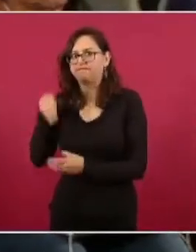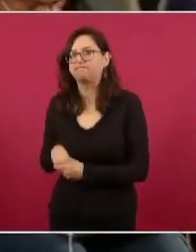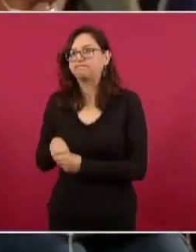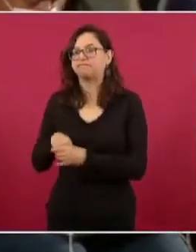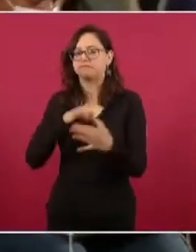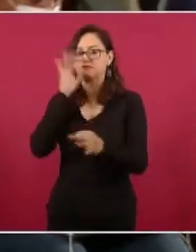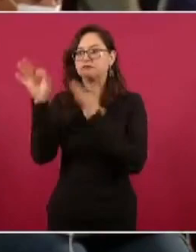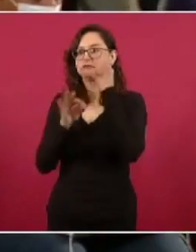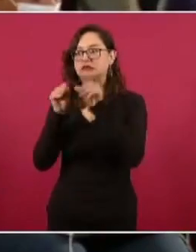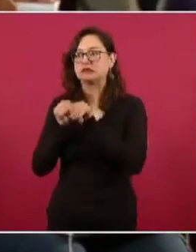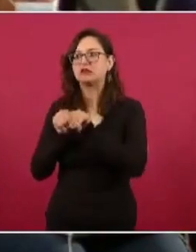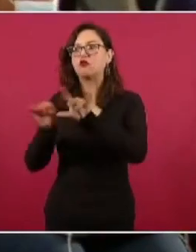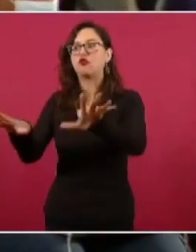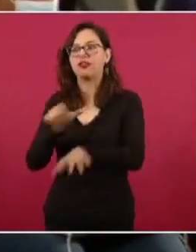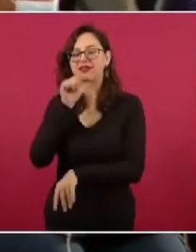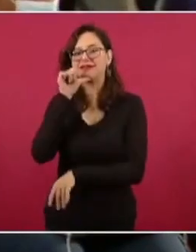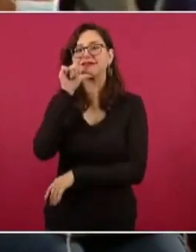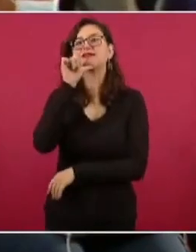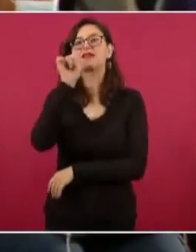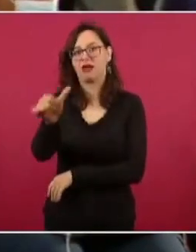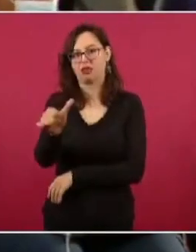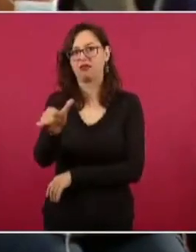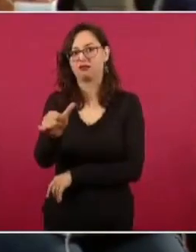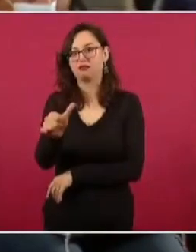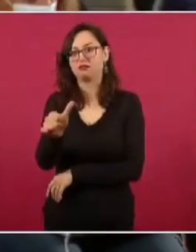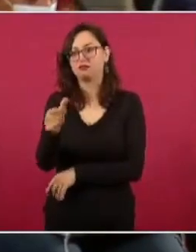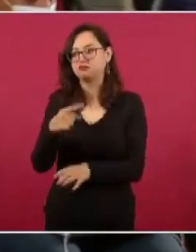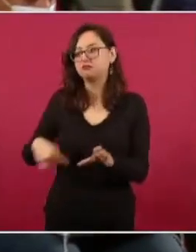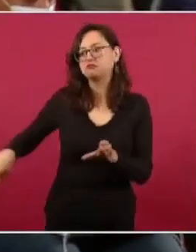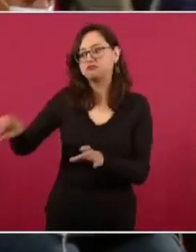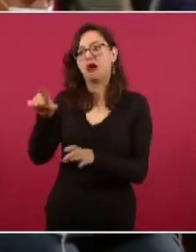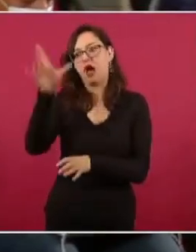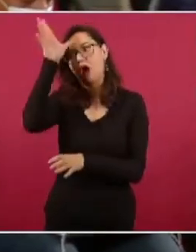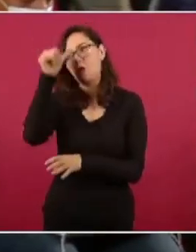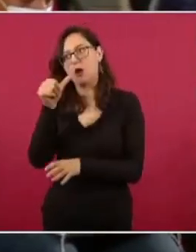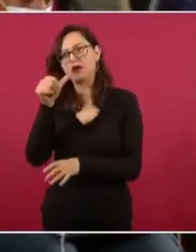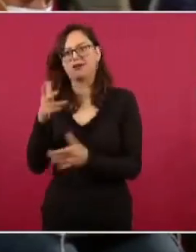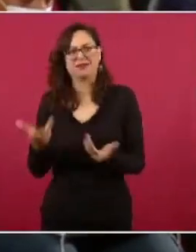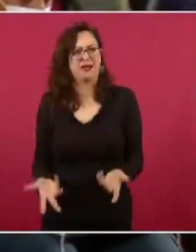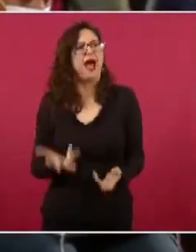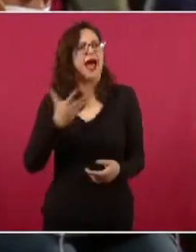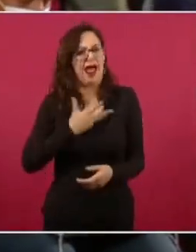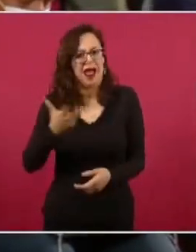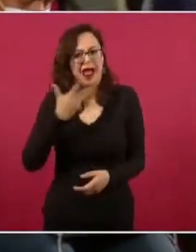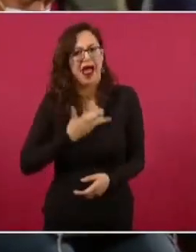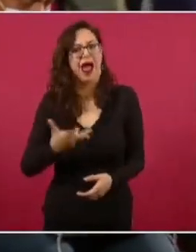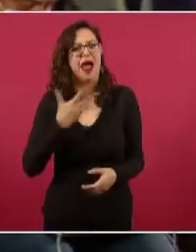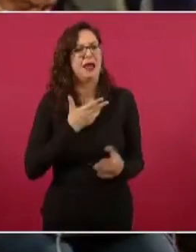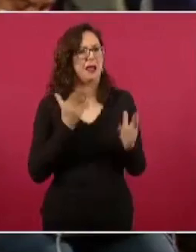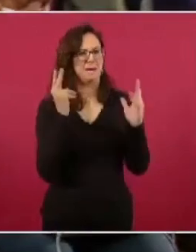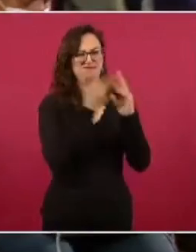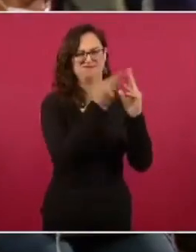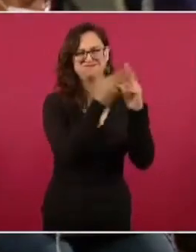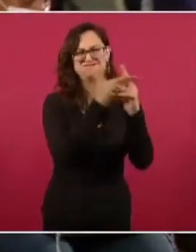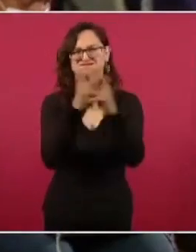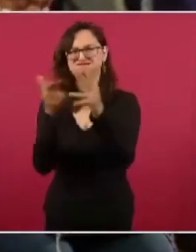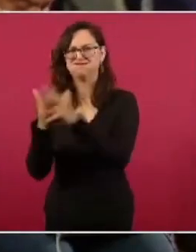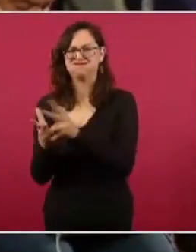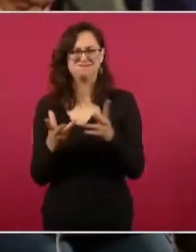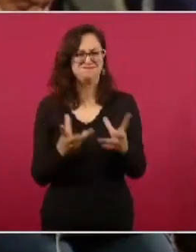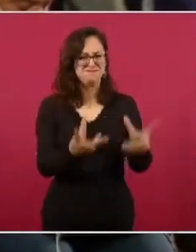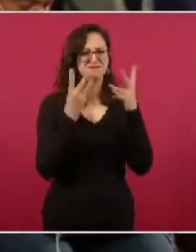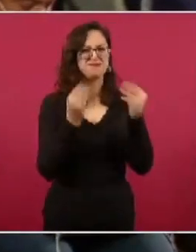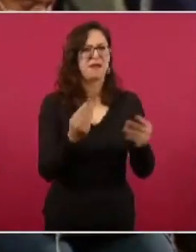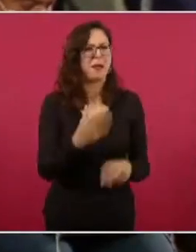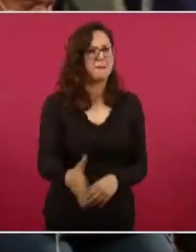con matanzas pues de muchas personas, también con estos descabezados, con